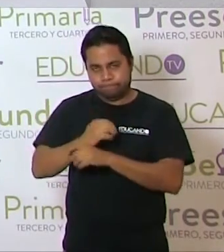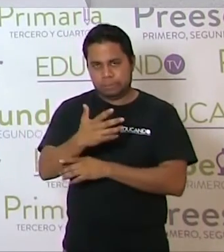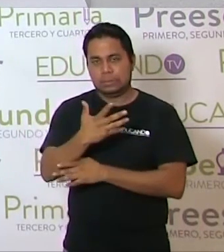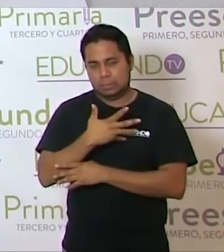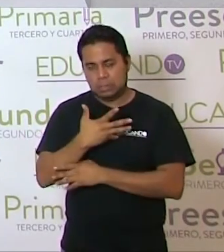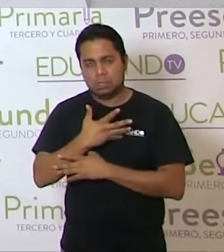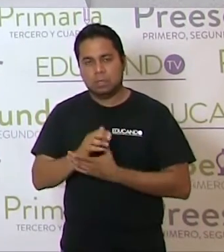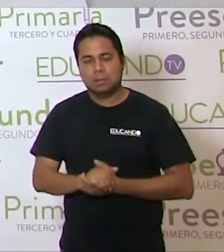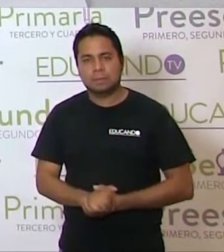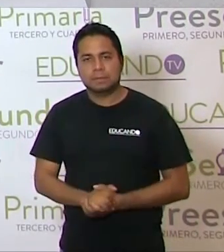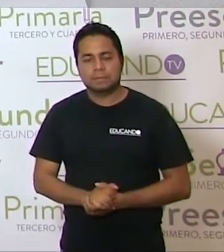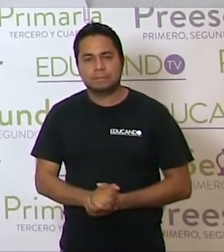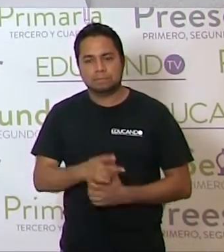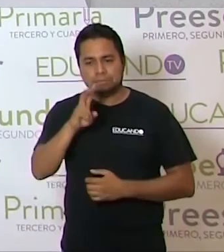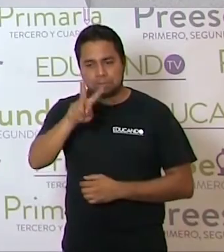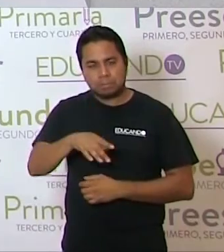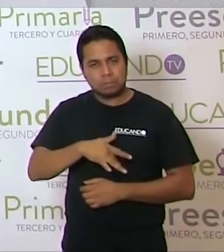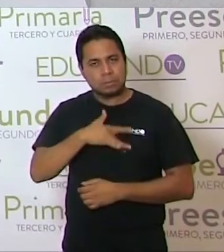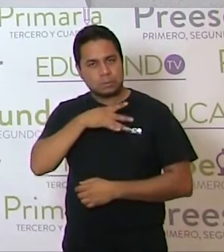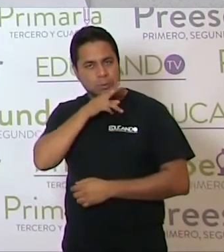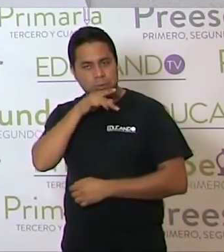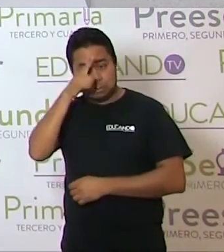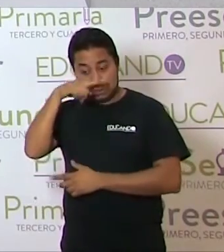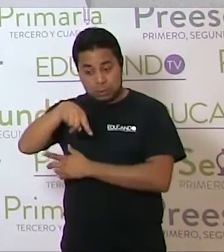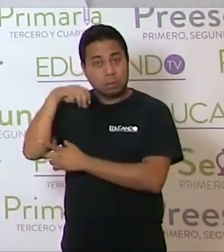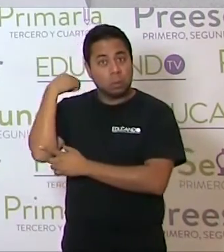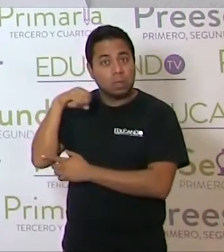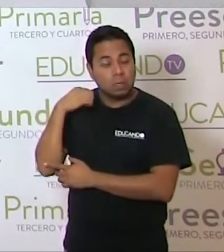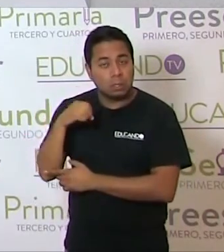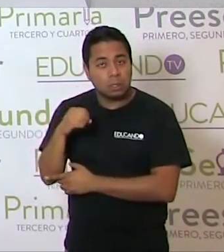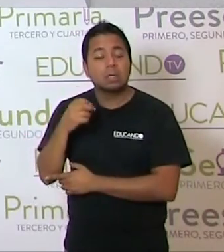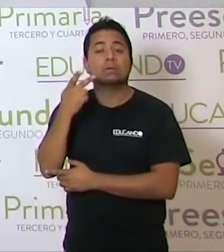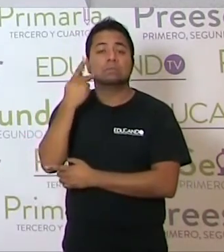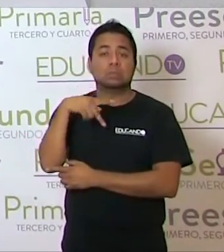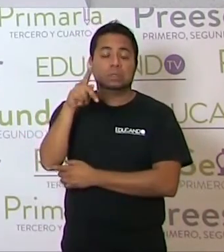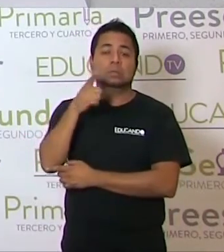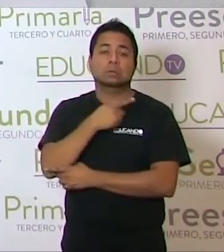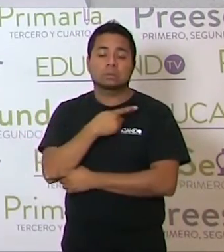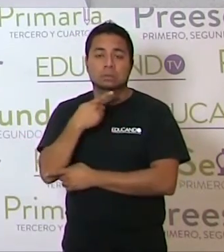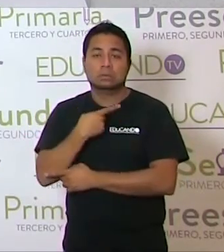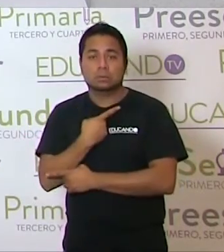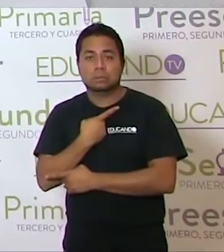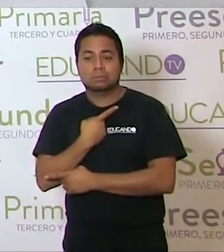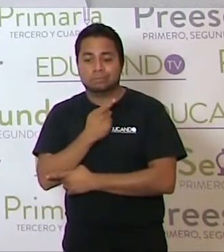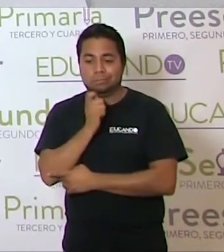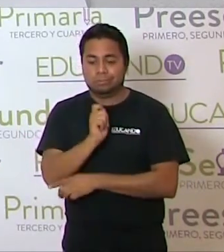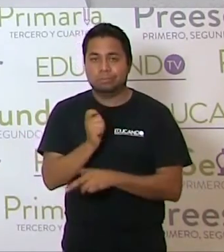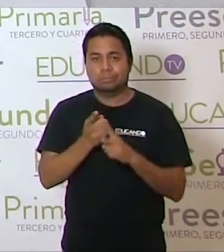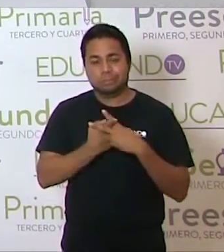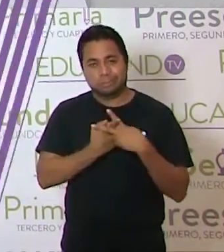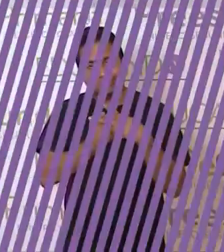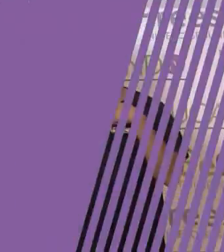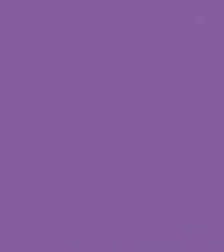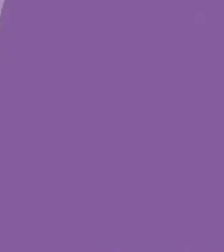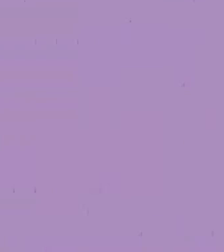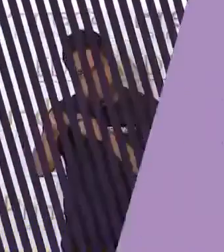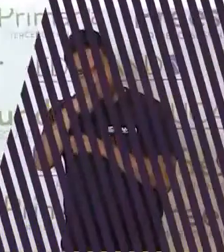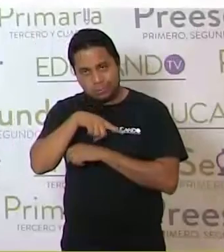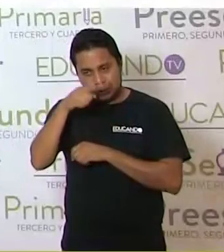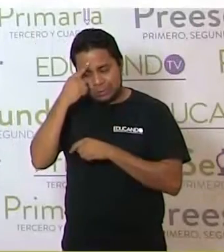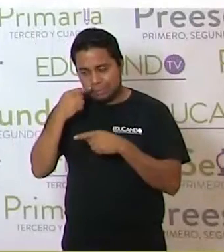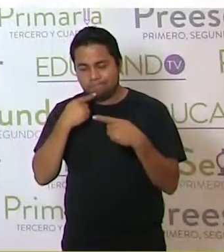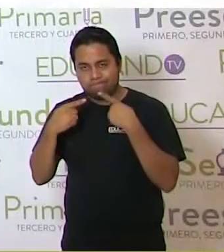eso es un poco preocupante para oaxaca pero tendríamos que empezar a a